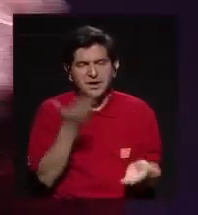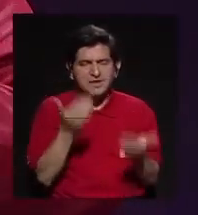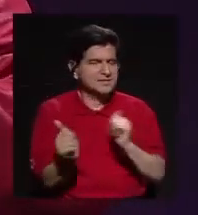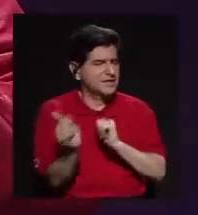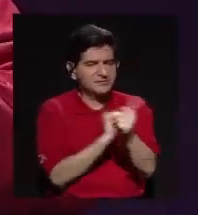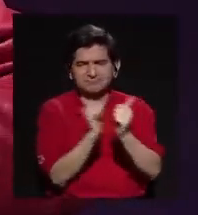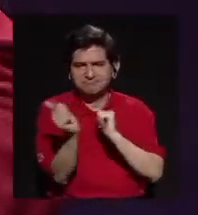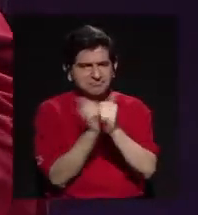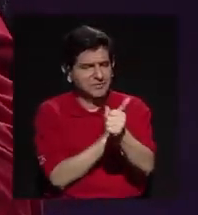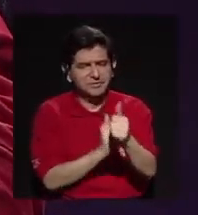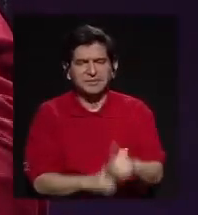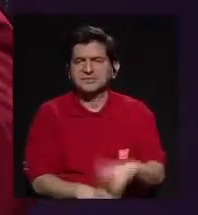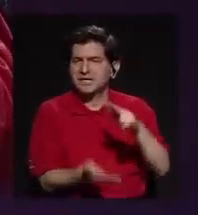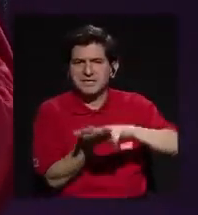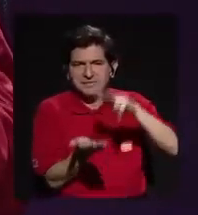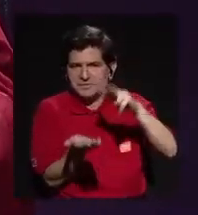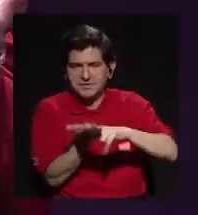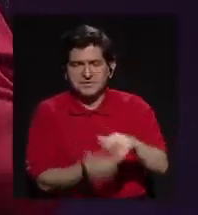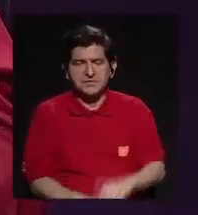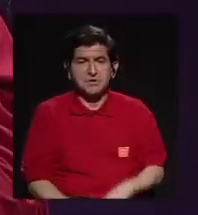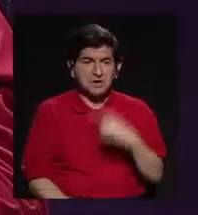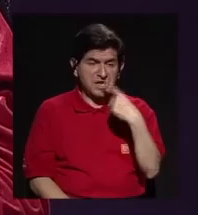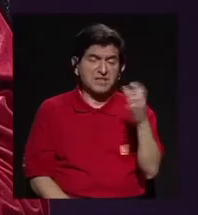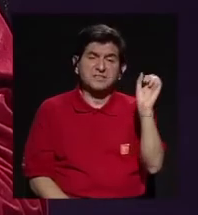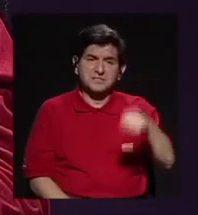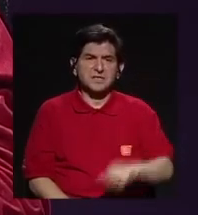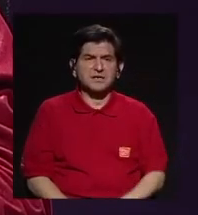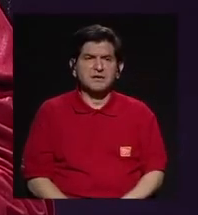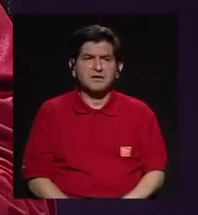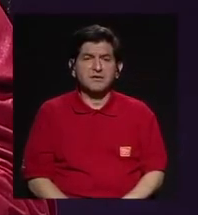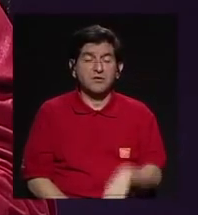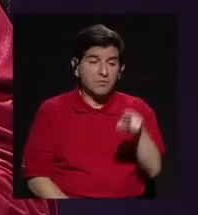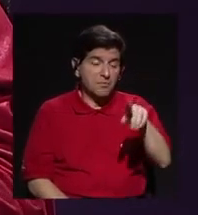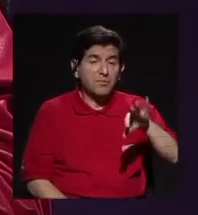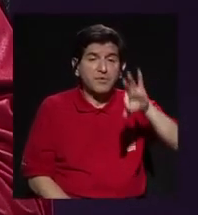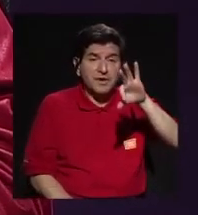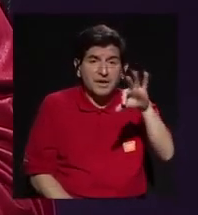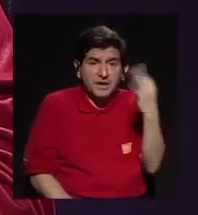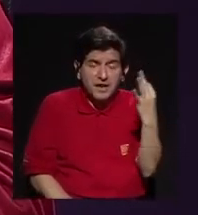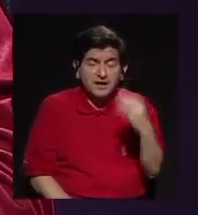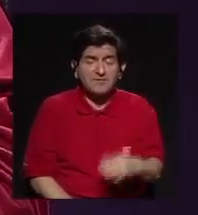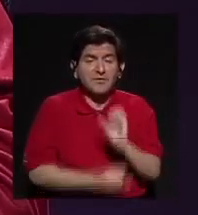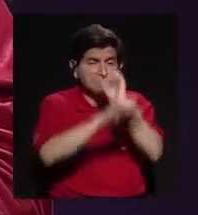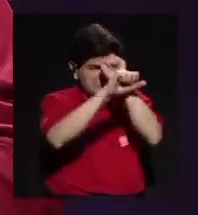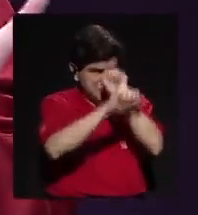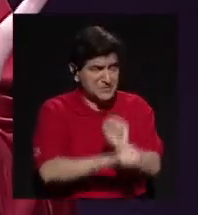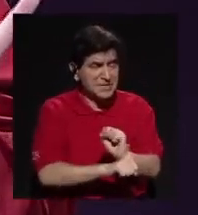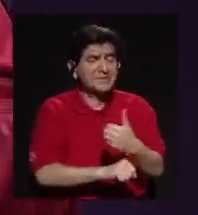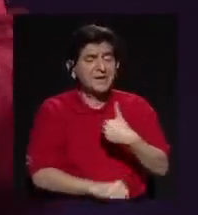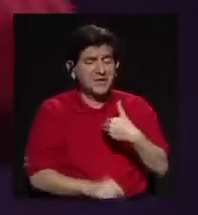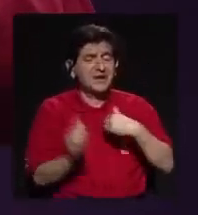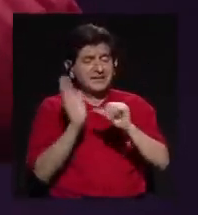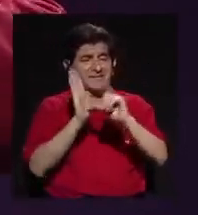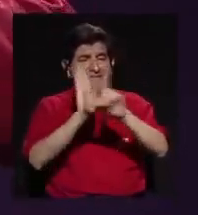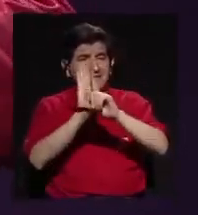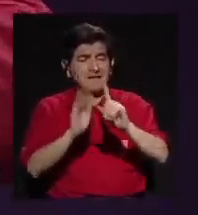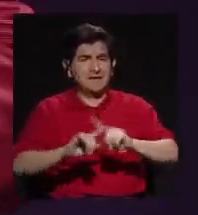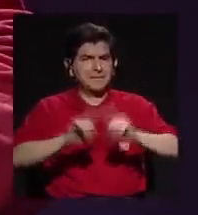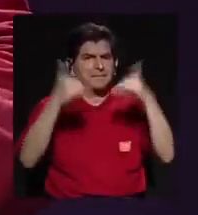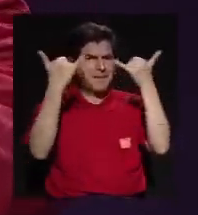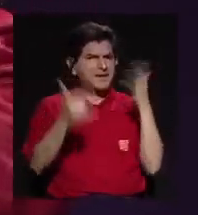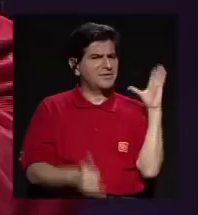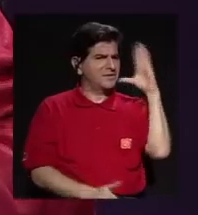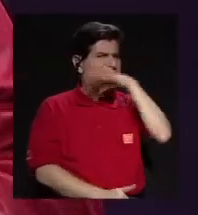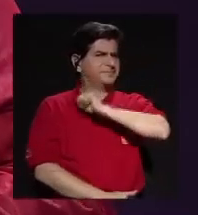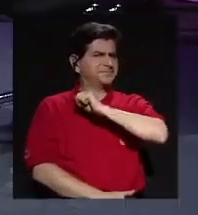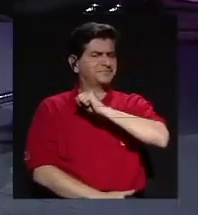pasarían, ¿verdad? En eso sí hay que decirlo, porque en este momento hay una configuración bastante conservadora, digámoslo de esa manera, aunque ya hemos